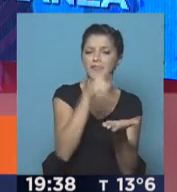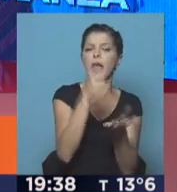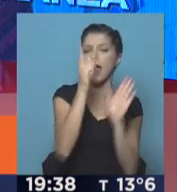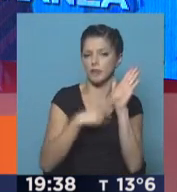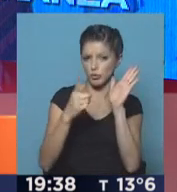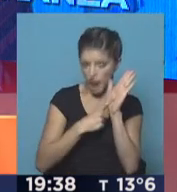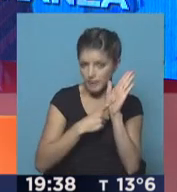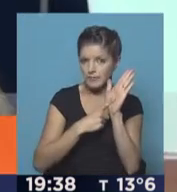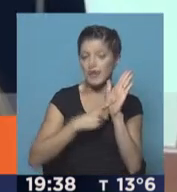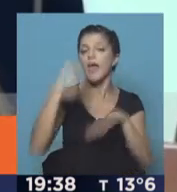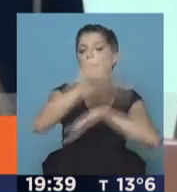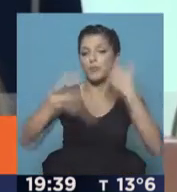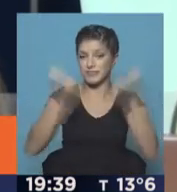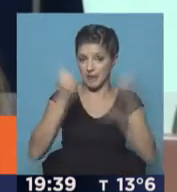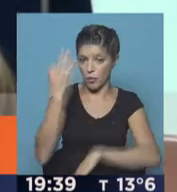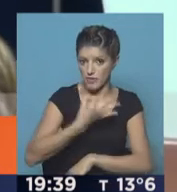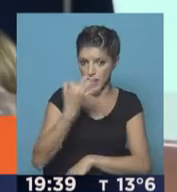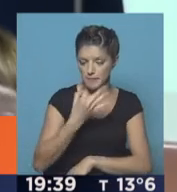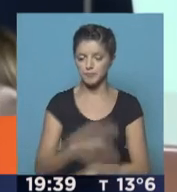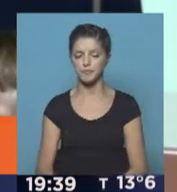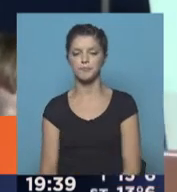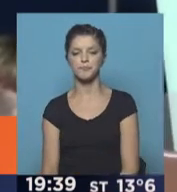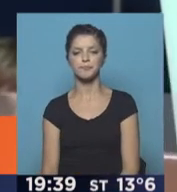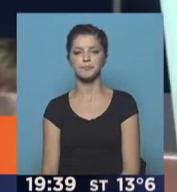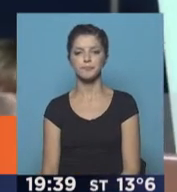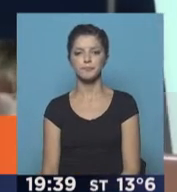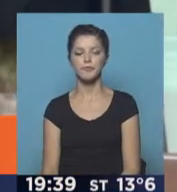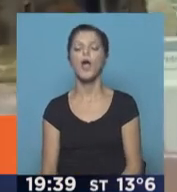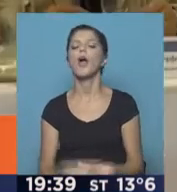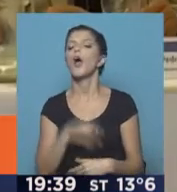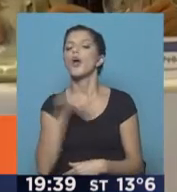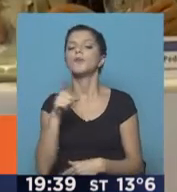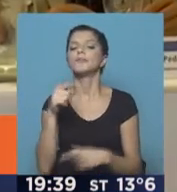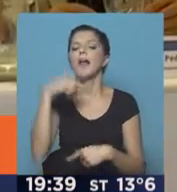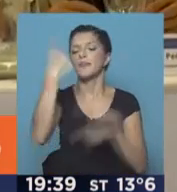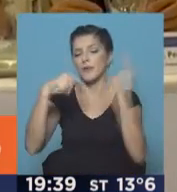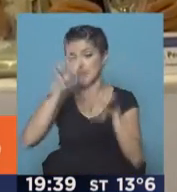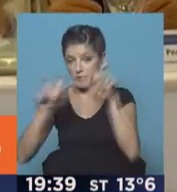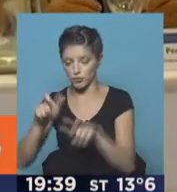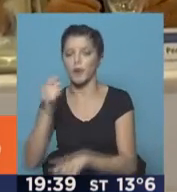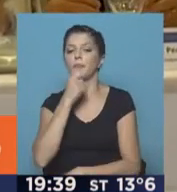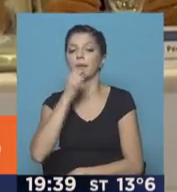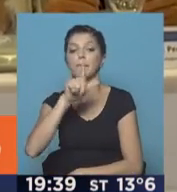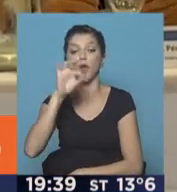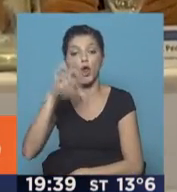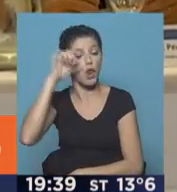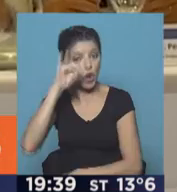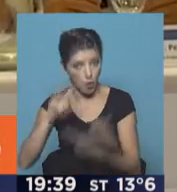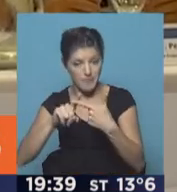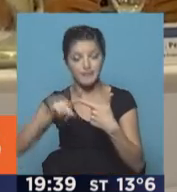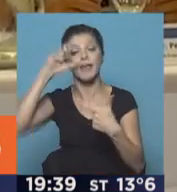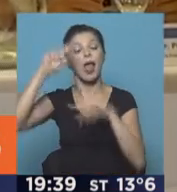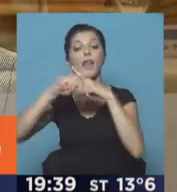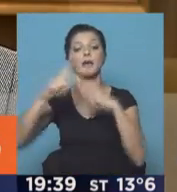el último denunciante de José López. Fue contra varios funcionarios, entre ellos José López, el expresidente de